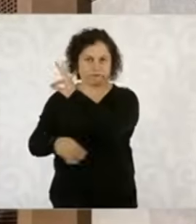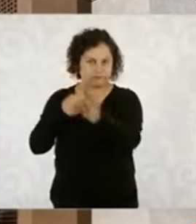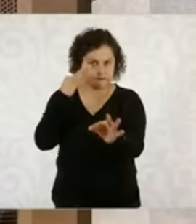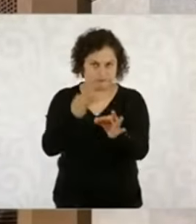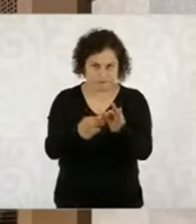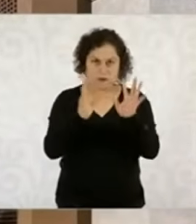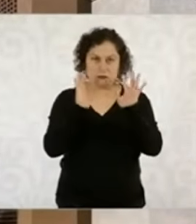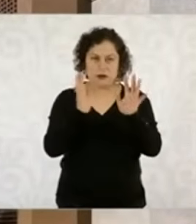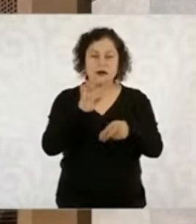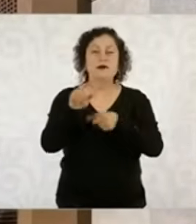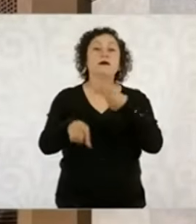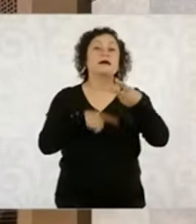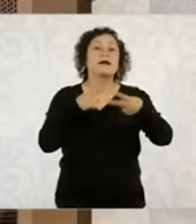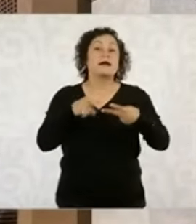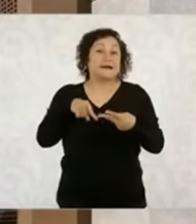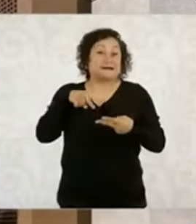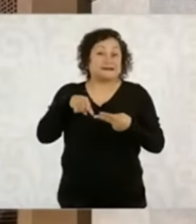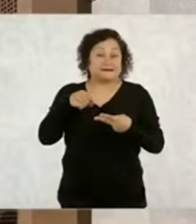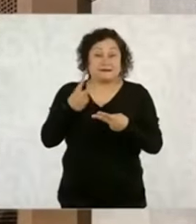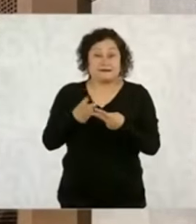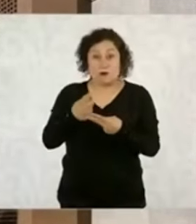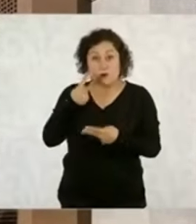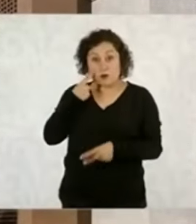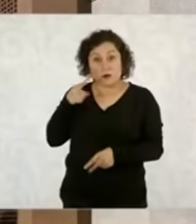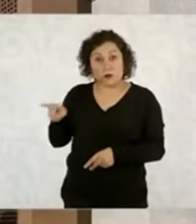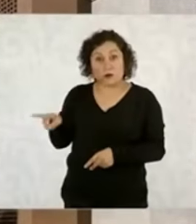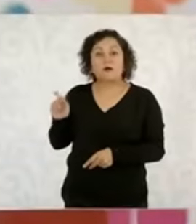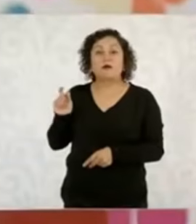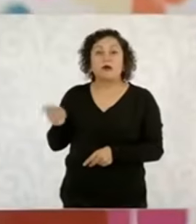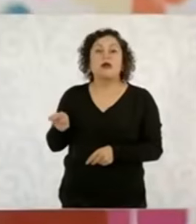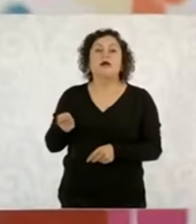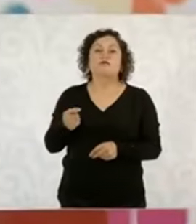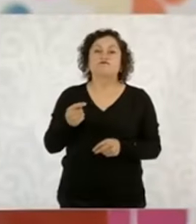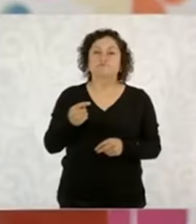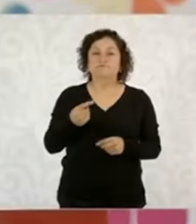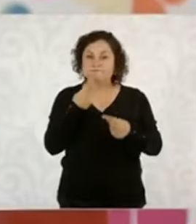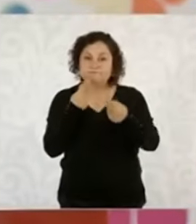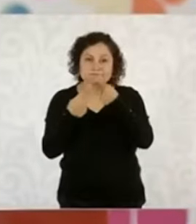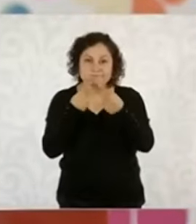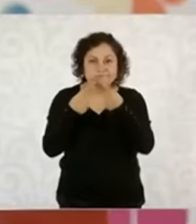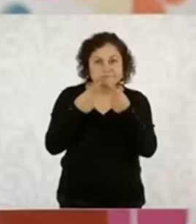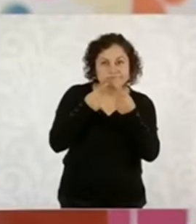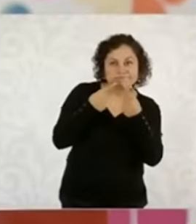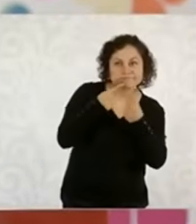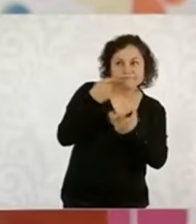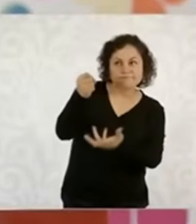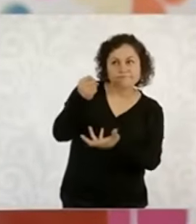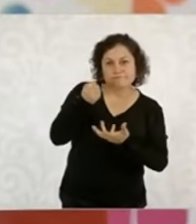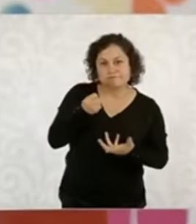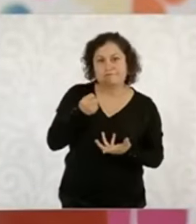segundo paquete para la aprobación de los recursos en la CONAVI de